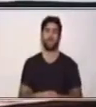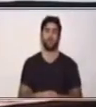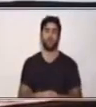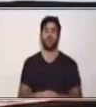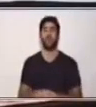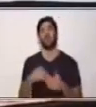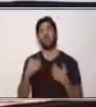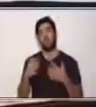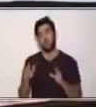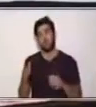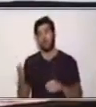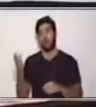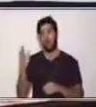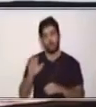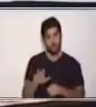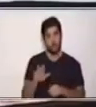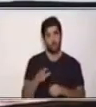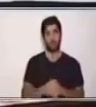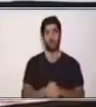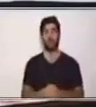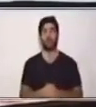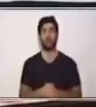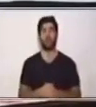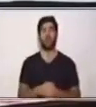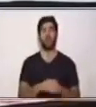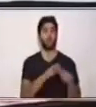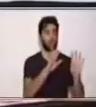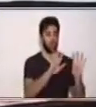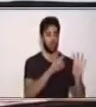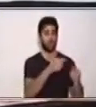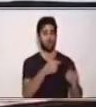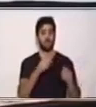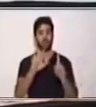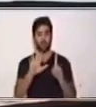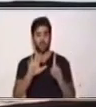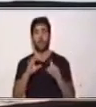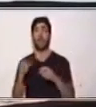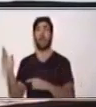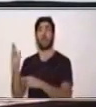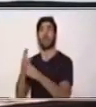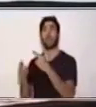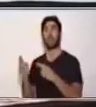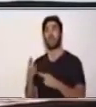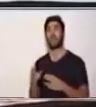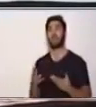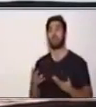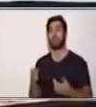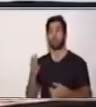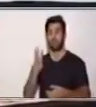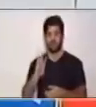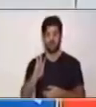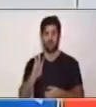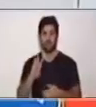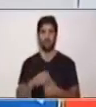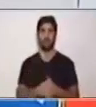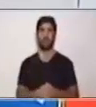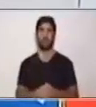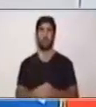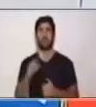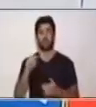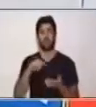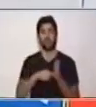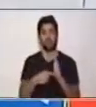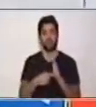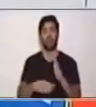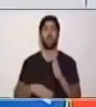Luego, ¿qué dice el problema? Regresan 3. Eso significa que me está aumentando, y eso se